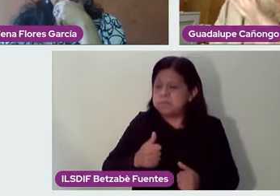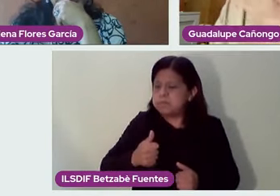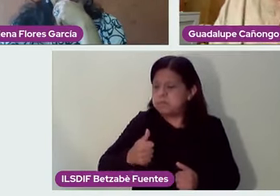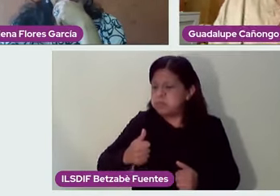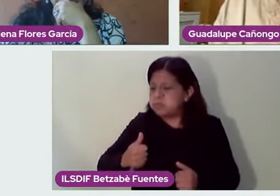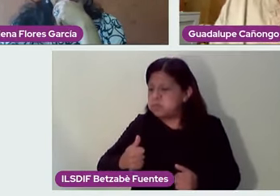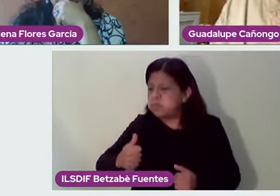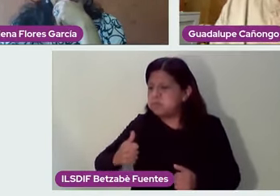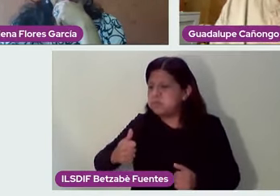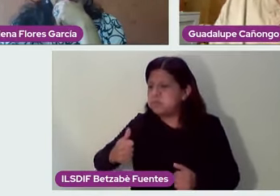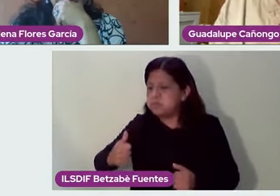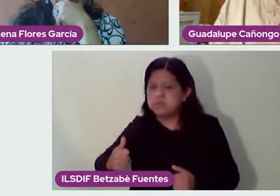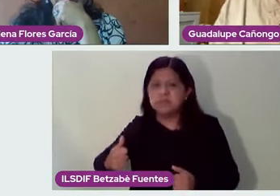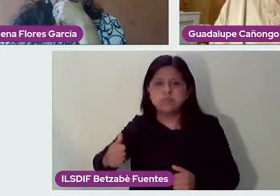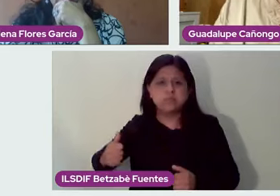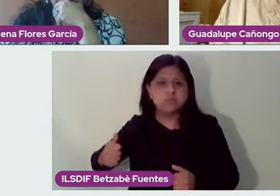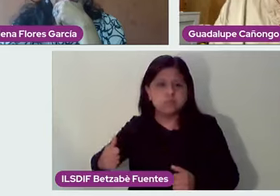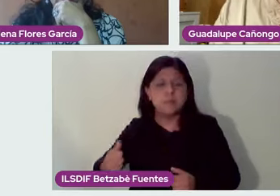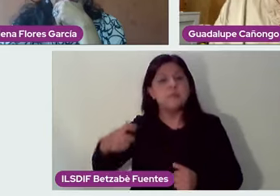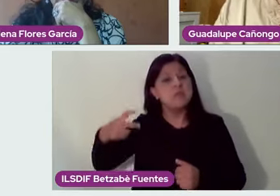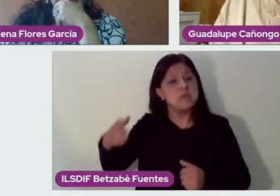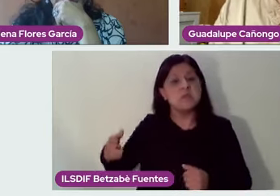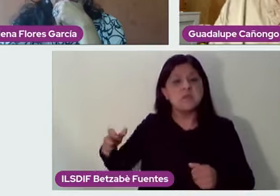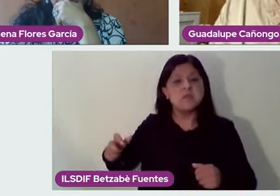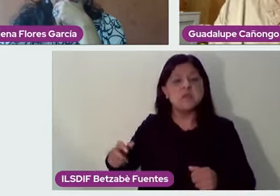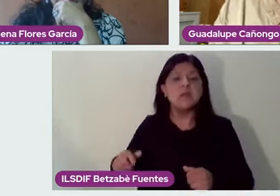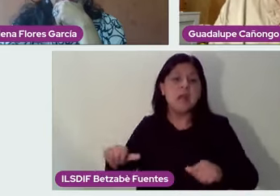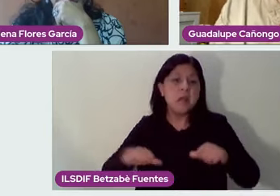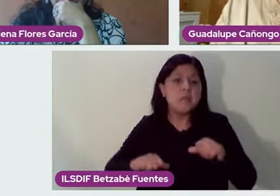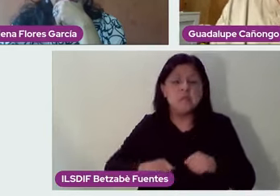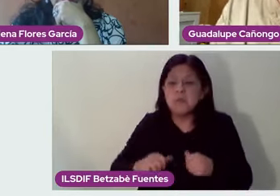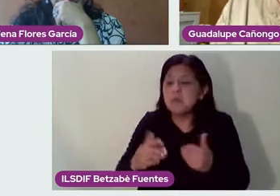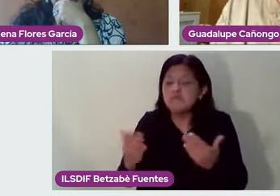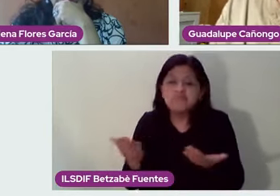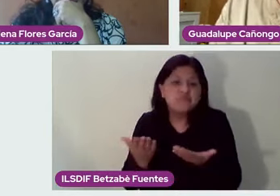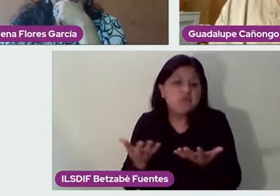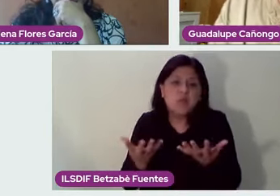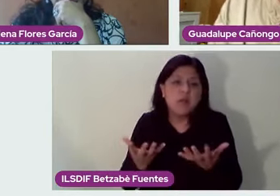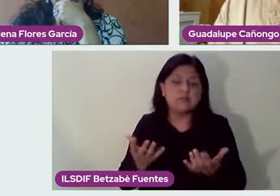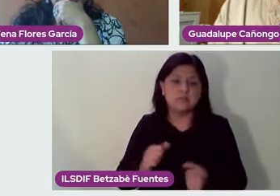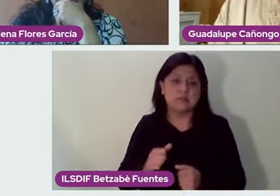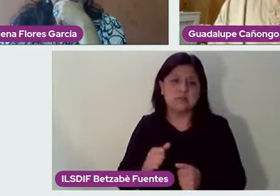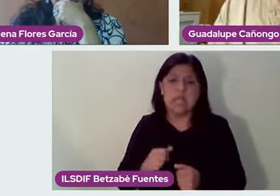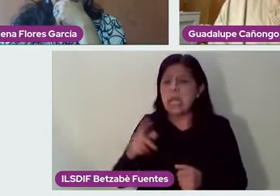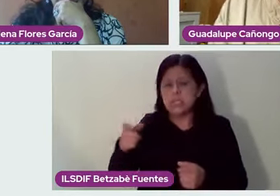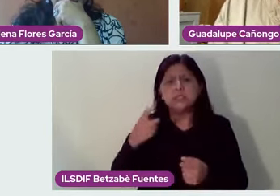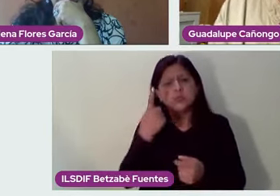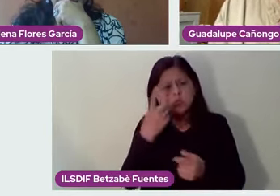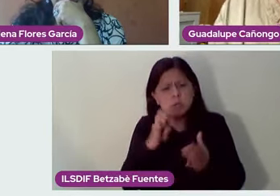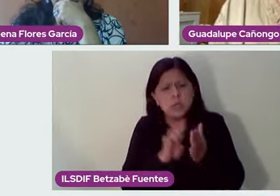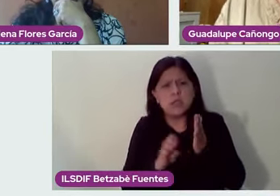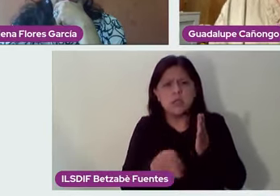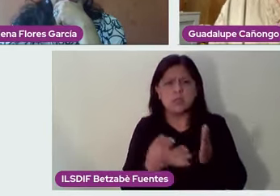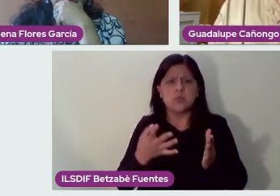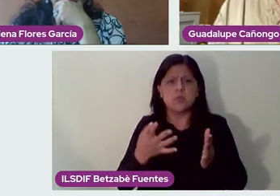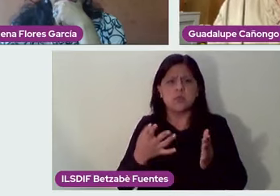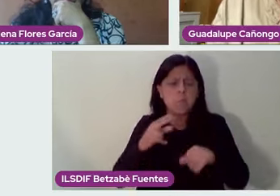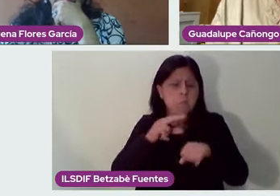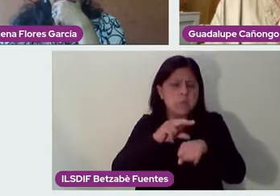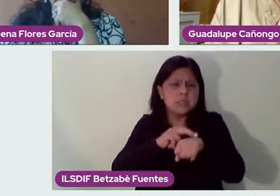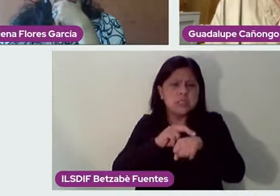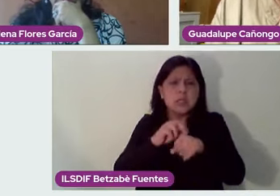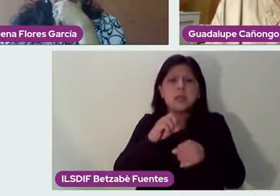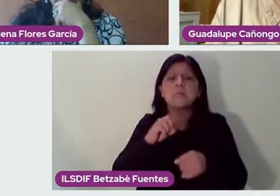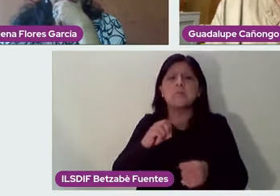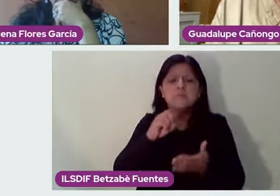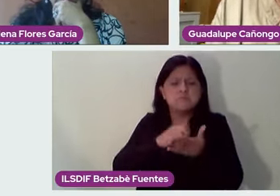de muchas actividades. Estamos poniendo el ejemplo del acceso a un servicio de salud, pero pensemos que ahora a